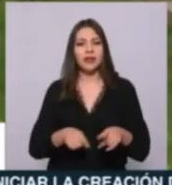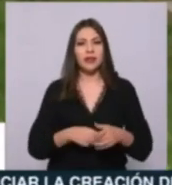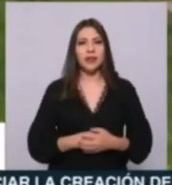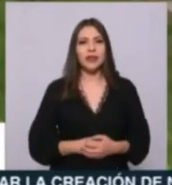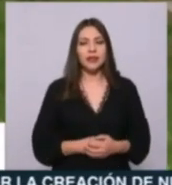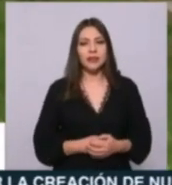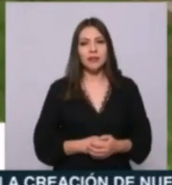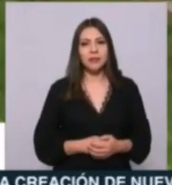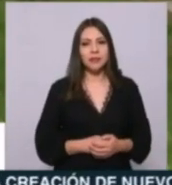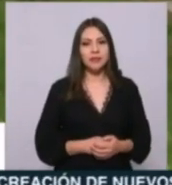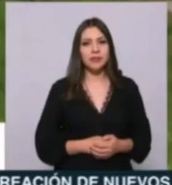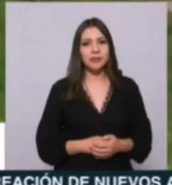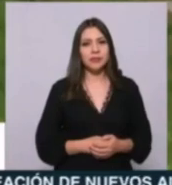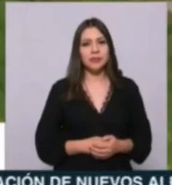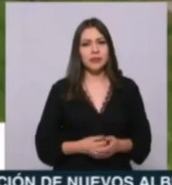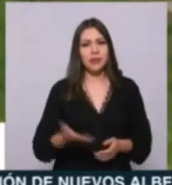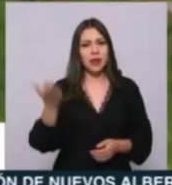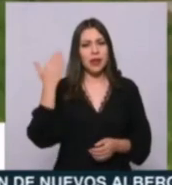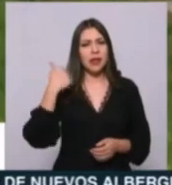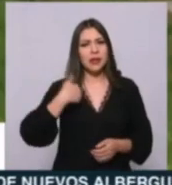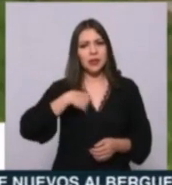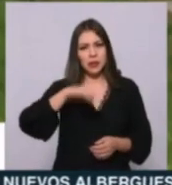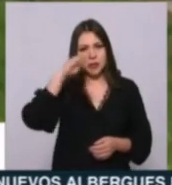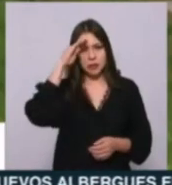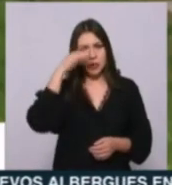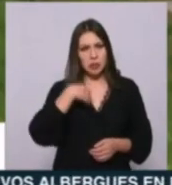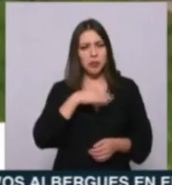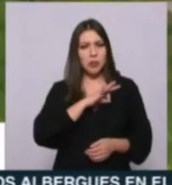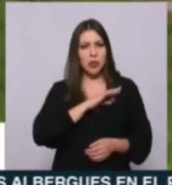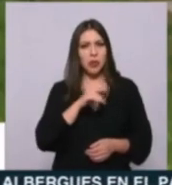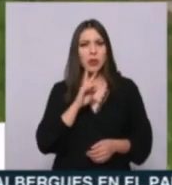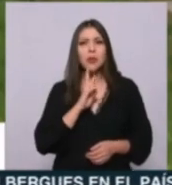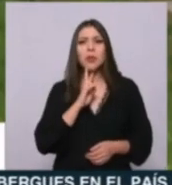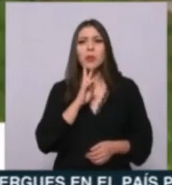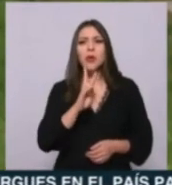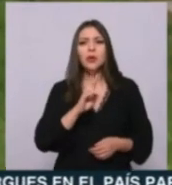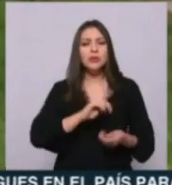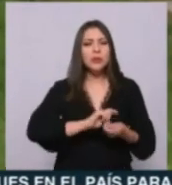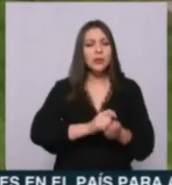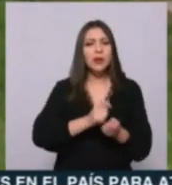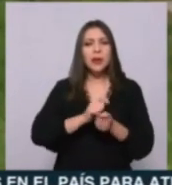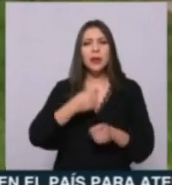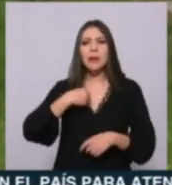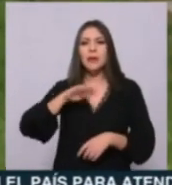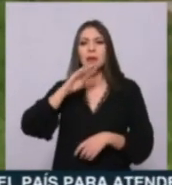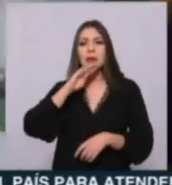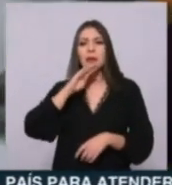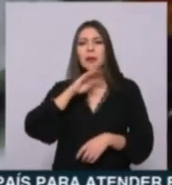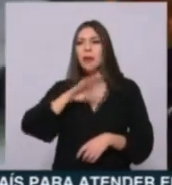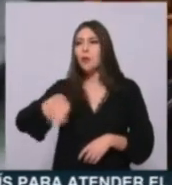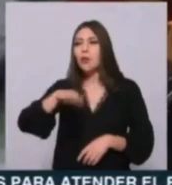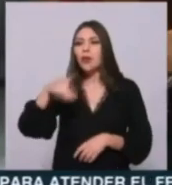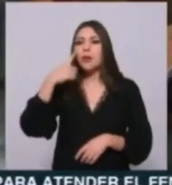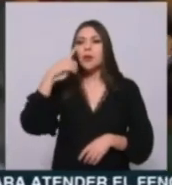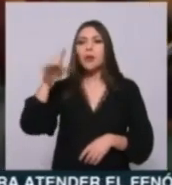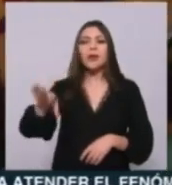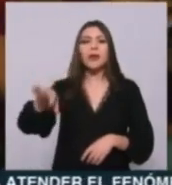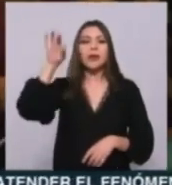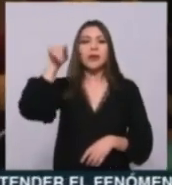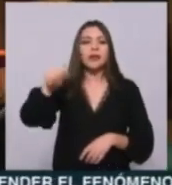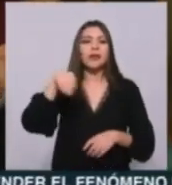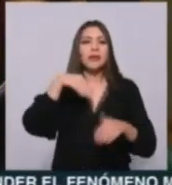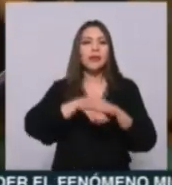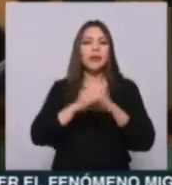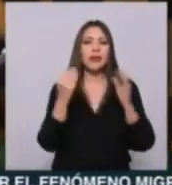yo creí que yo podía hacer doblaje y mi mamá me consiguió esta clase. A las clases